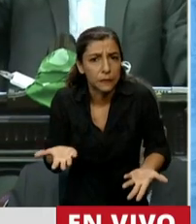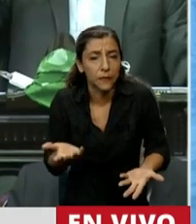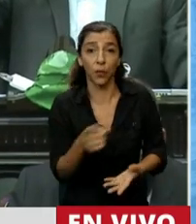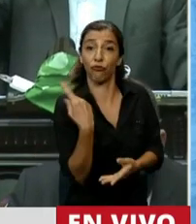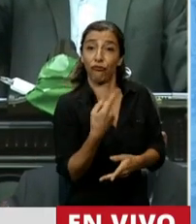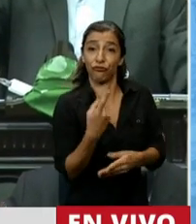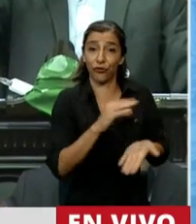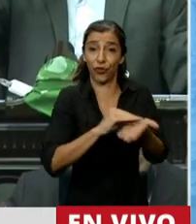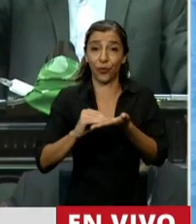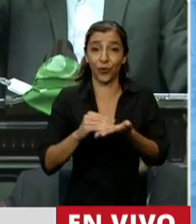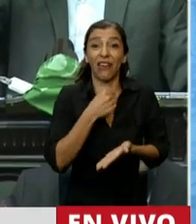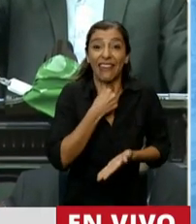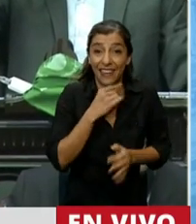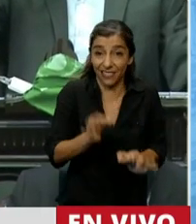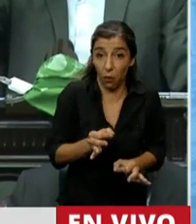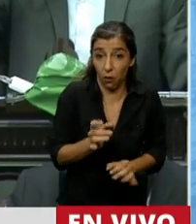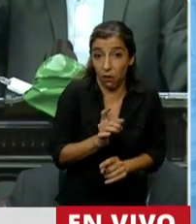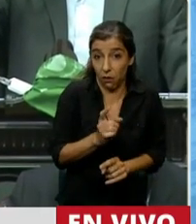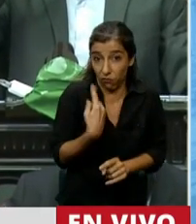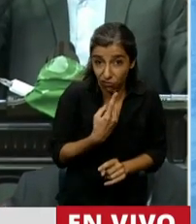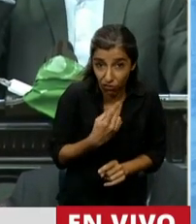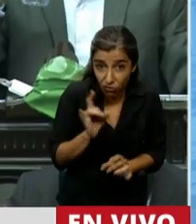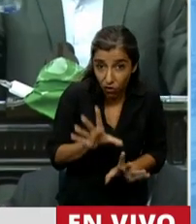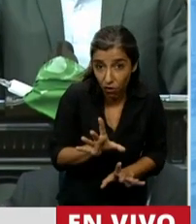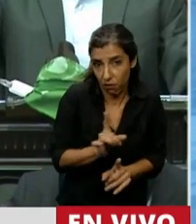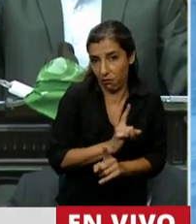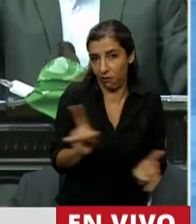Nación querramos saber, la Argentina quiere saber